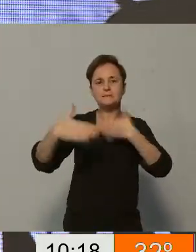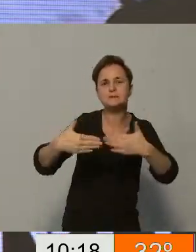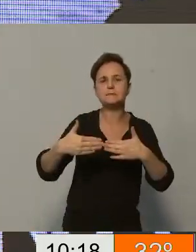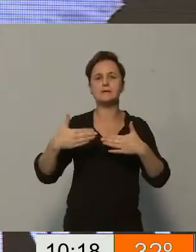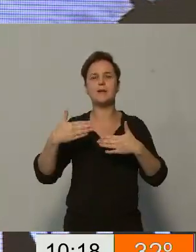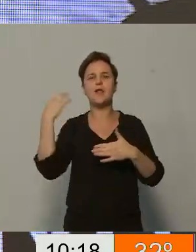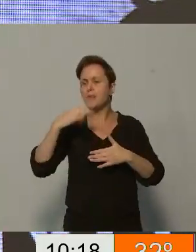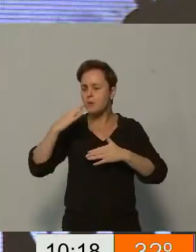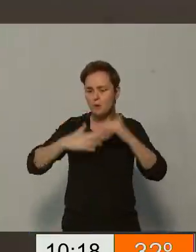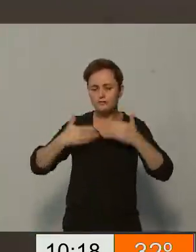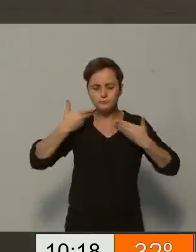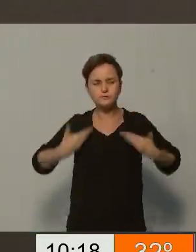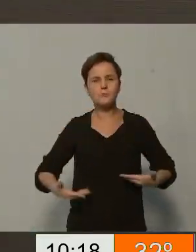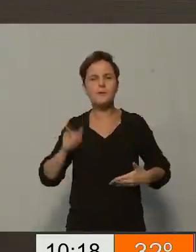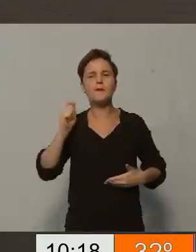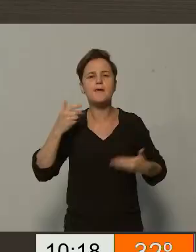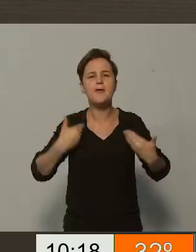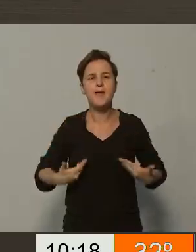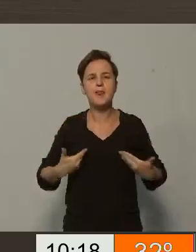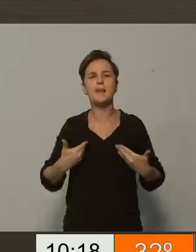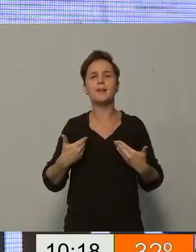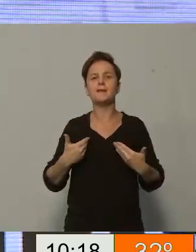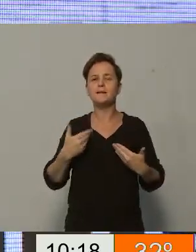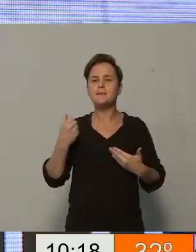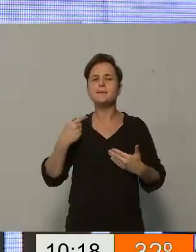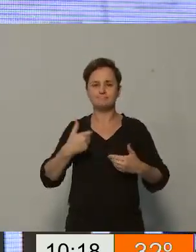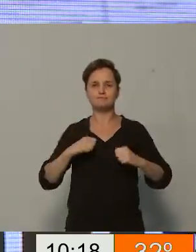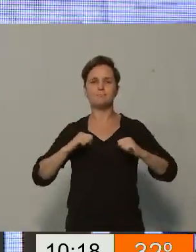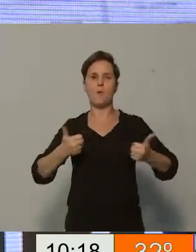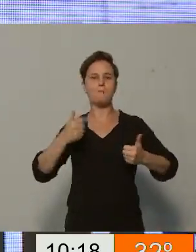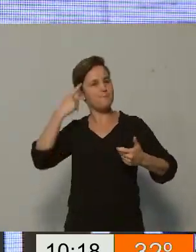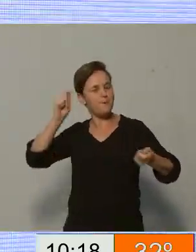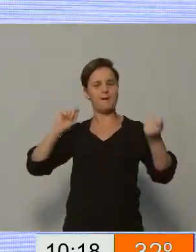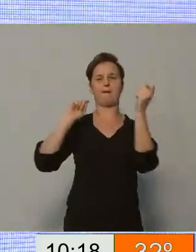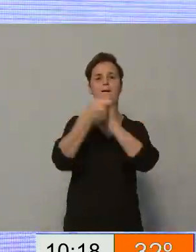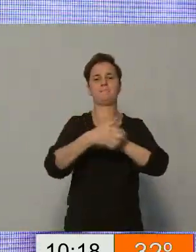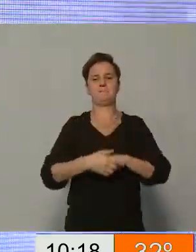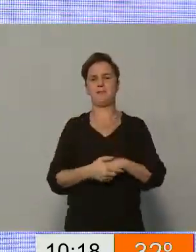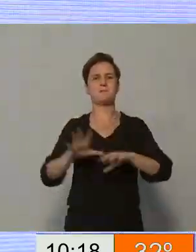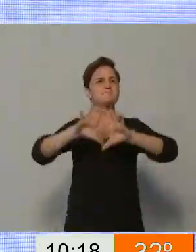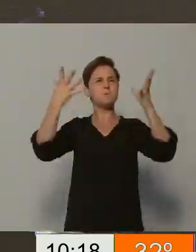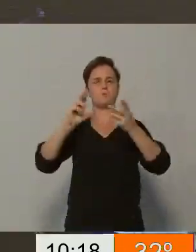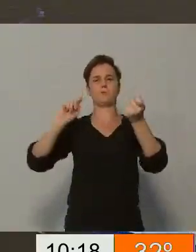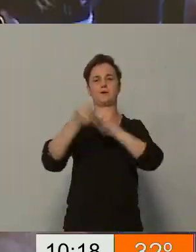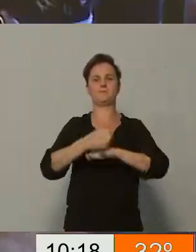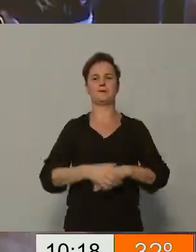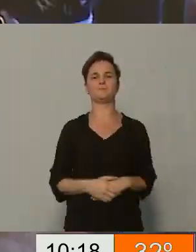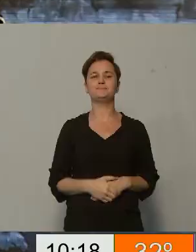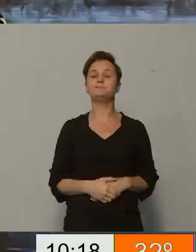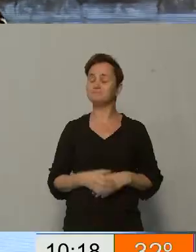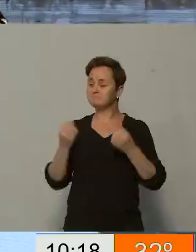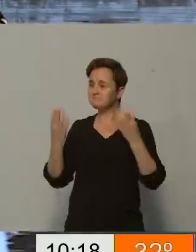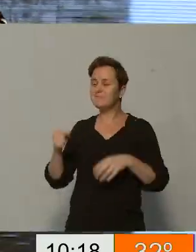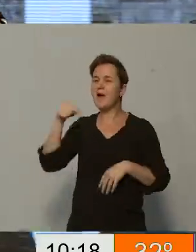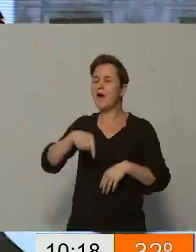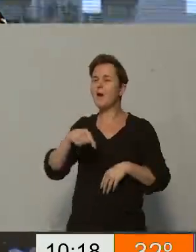que construir ese ciudadano que quieren ser y, fundamentalmente, atreverse a cambiar, atreverse a hacer que el mundo cambie. Y ahora te traigo un poco